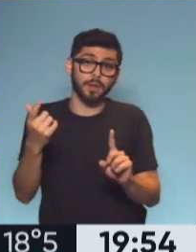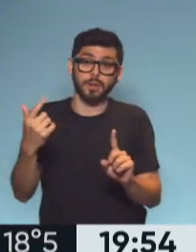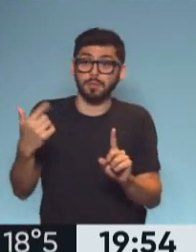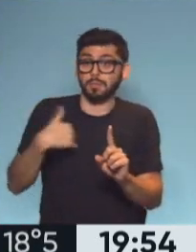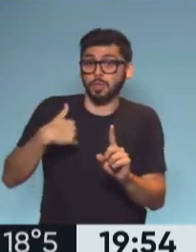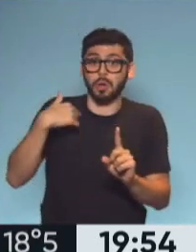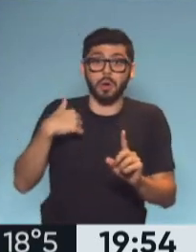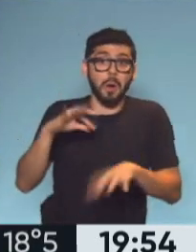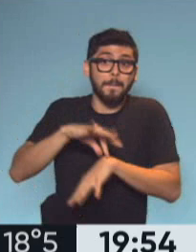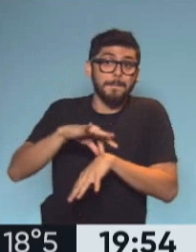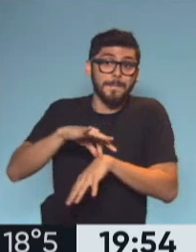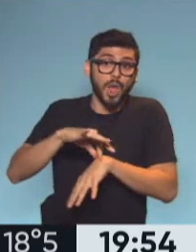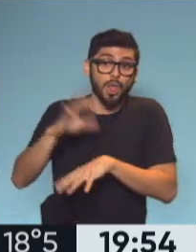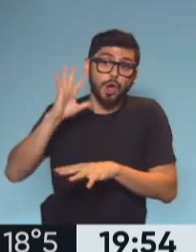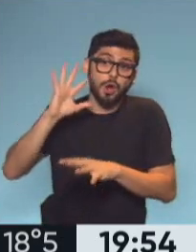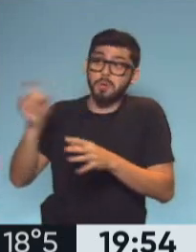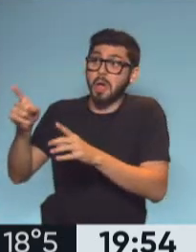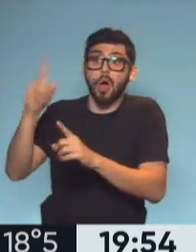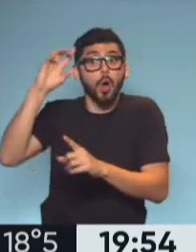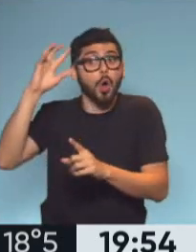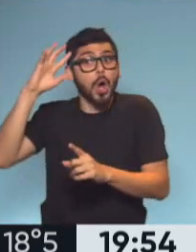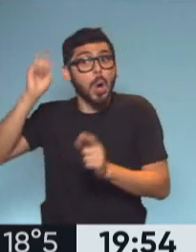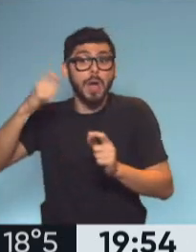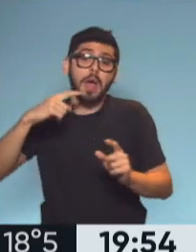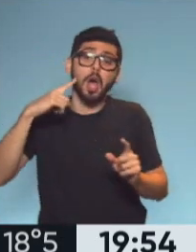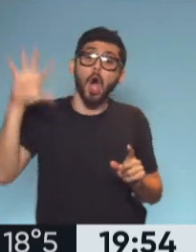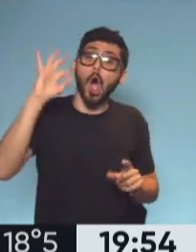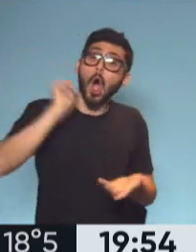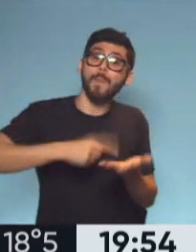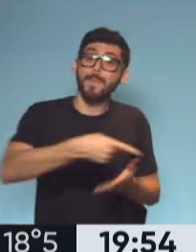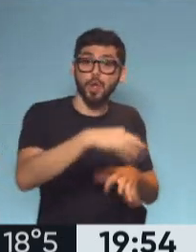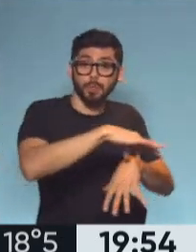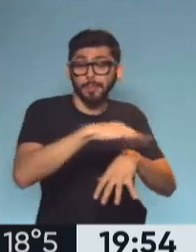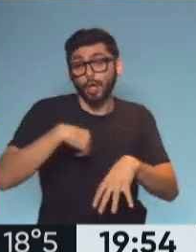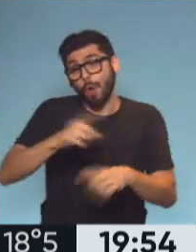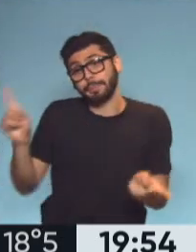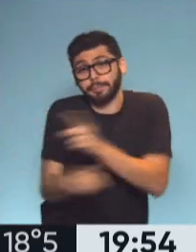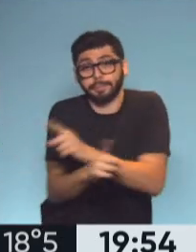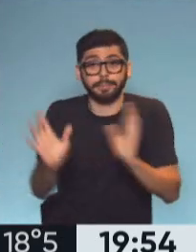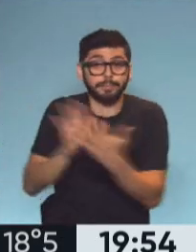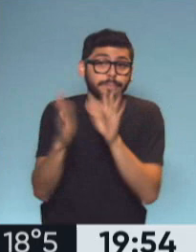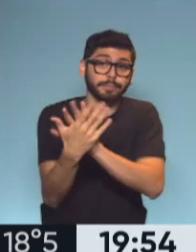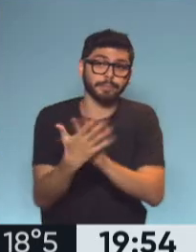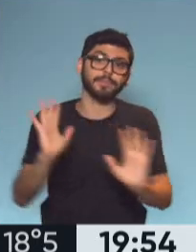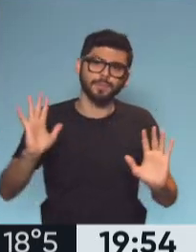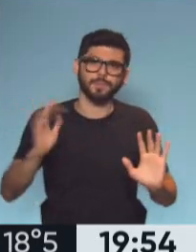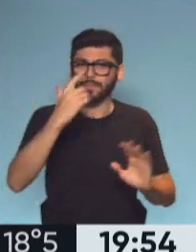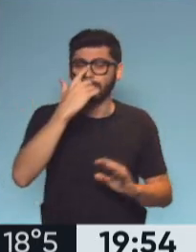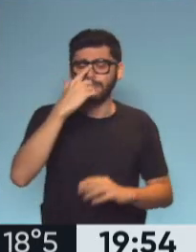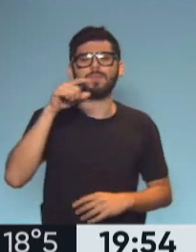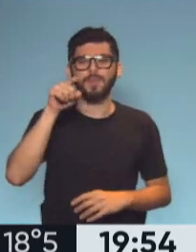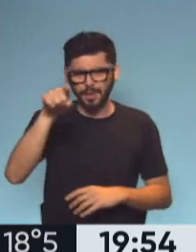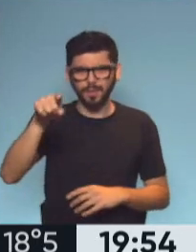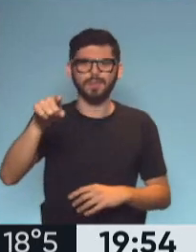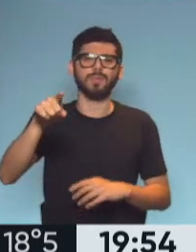como médico. O sea, de medicina opina el juez, yo opino de justicia y listo. Está muy bien, doctor. Sí, damos vueltas, observaron un poquito de lío. Y acá tengo un problema con